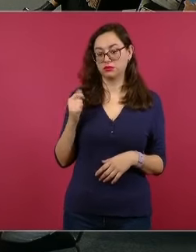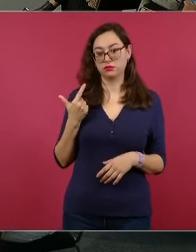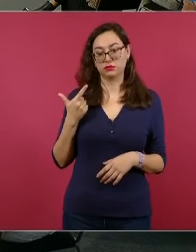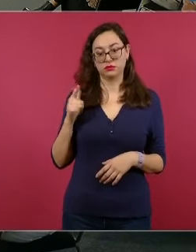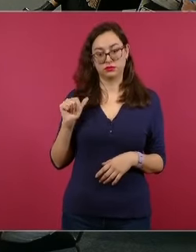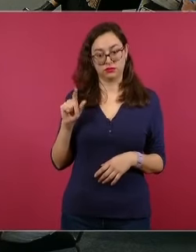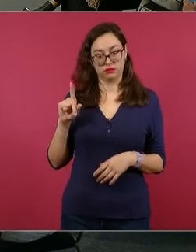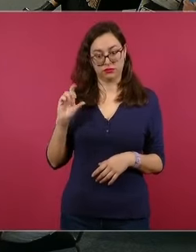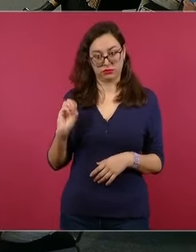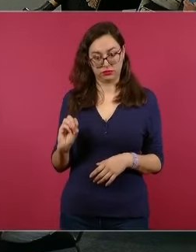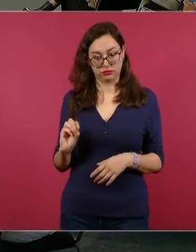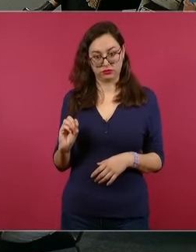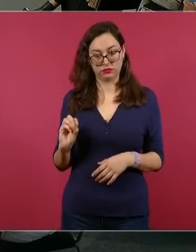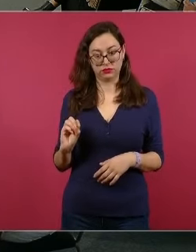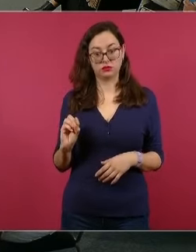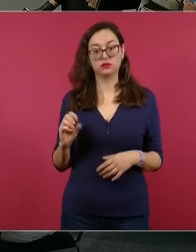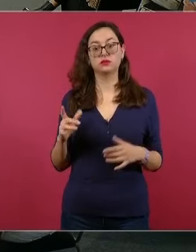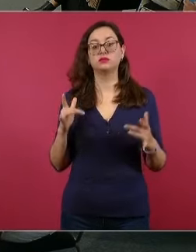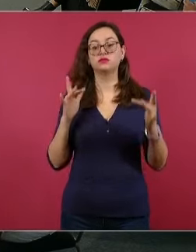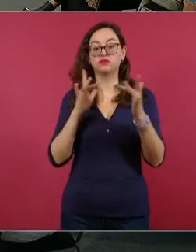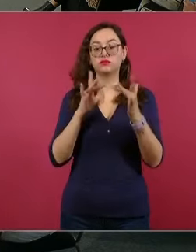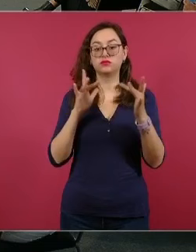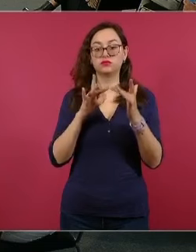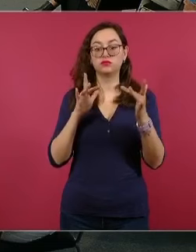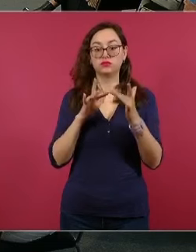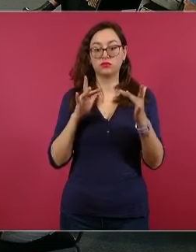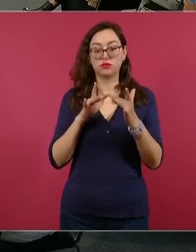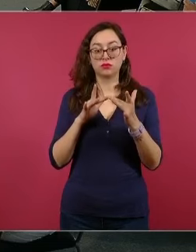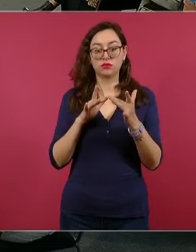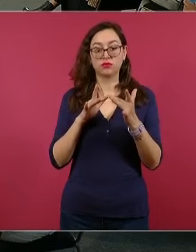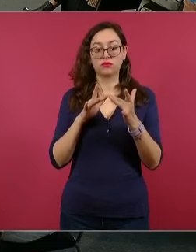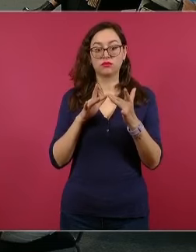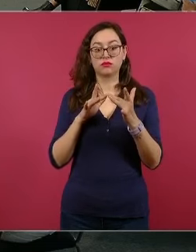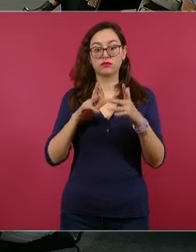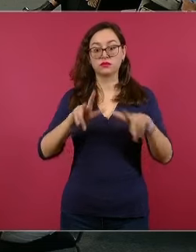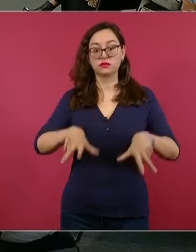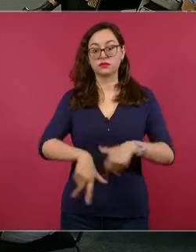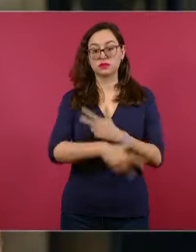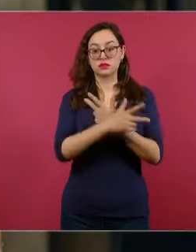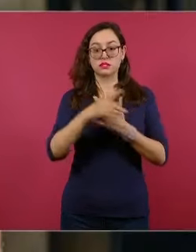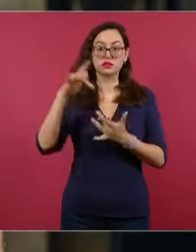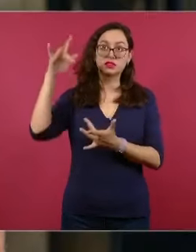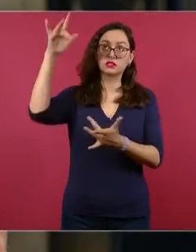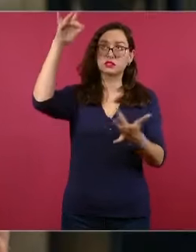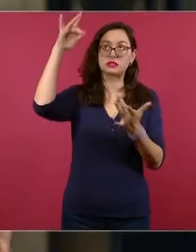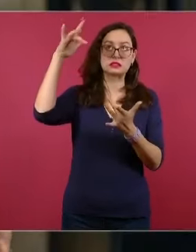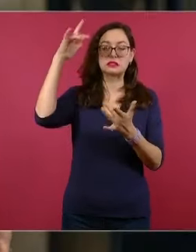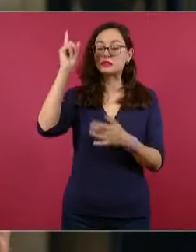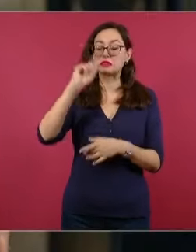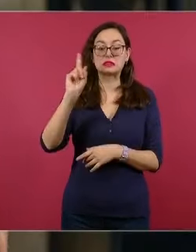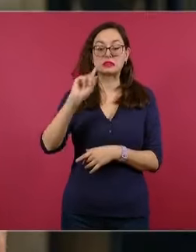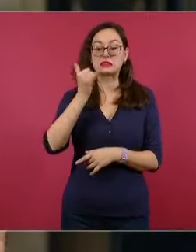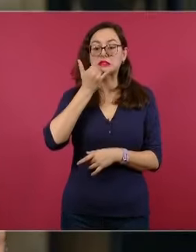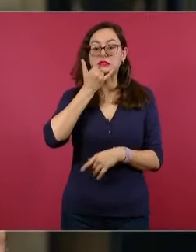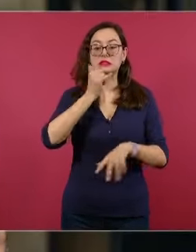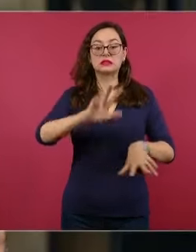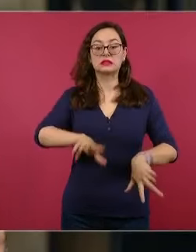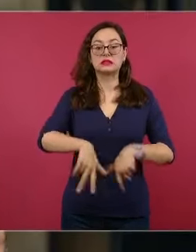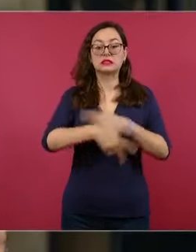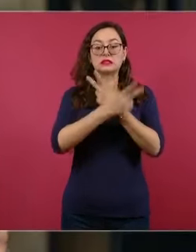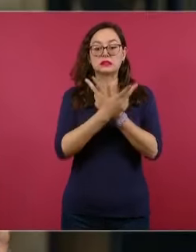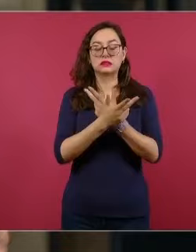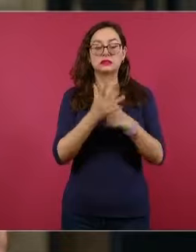eh comunicó vía satélit bueno por una videollamada perdón y pues pidió calma pidió calma